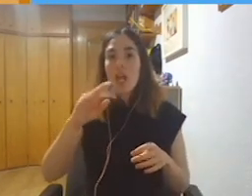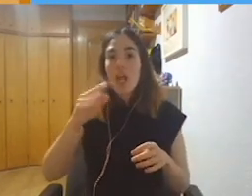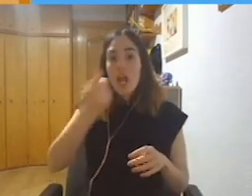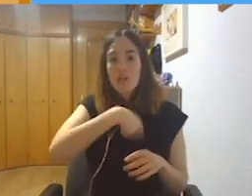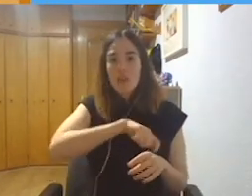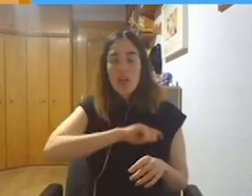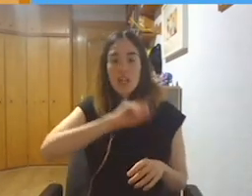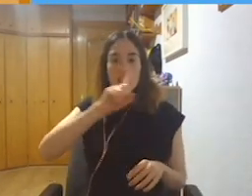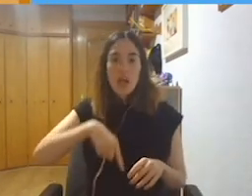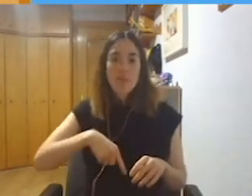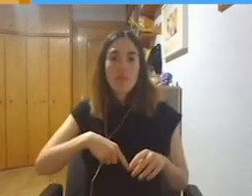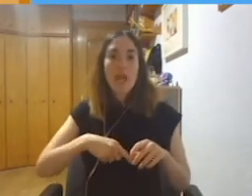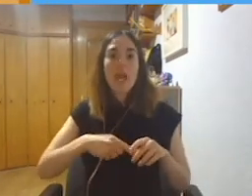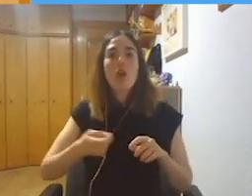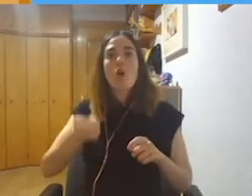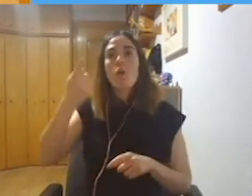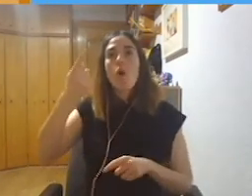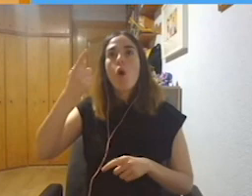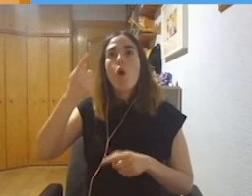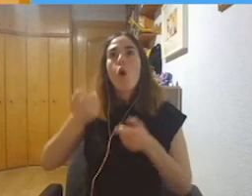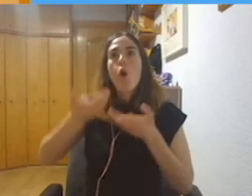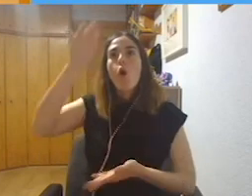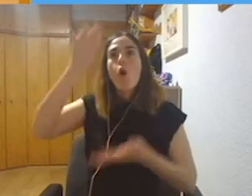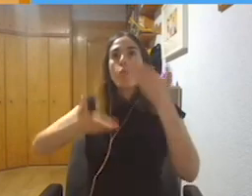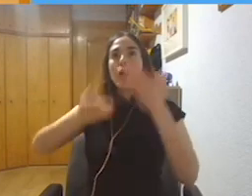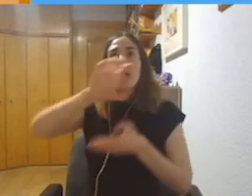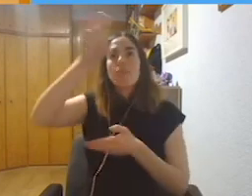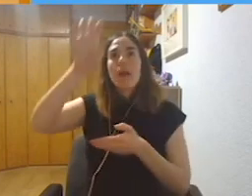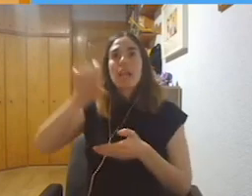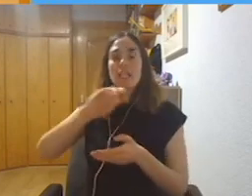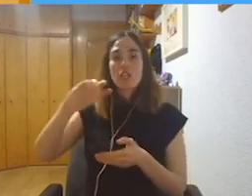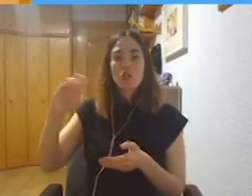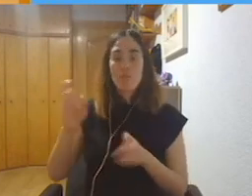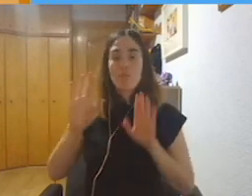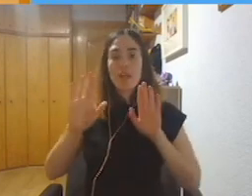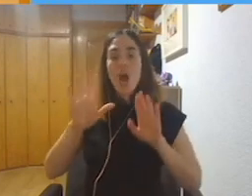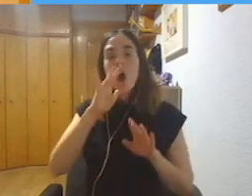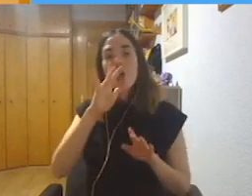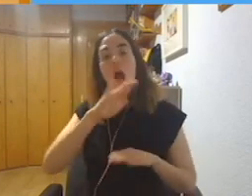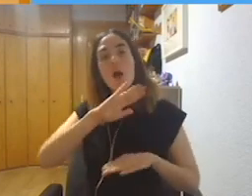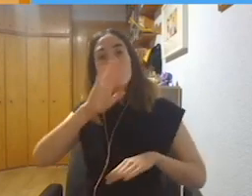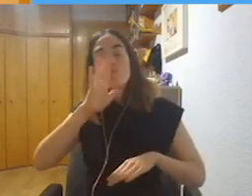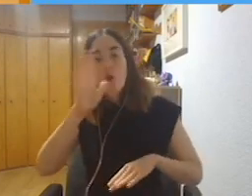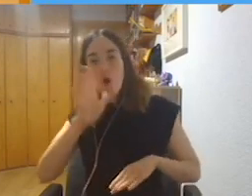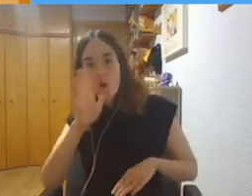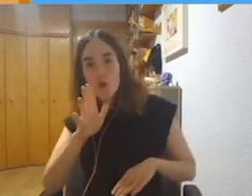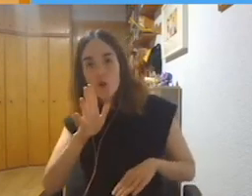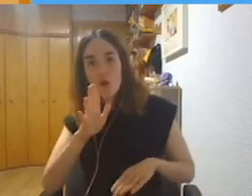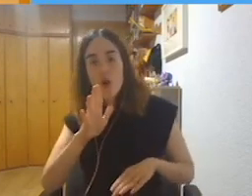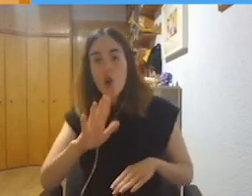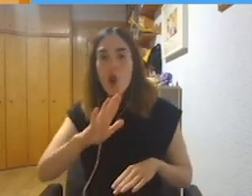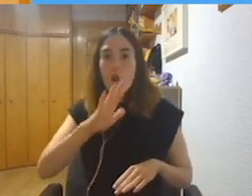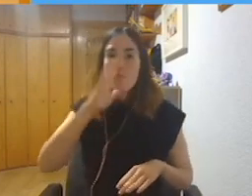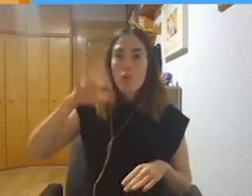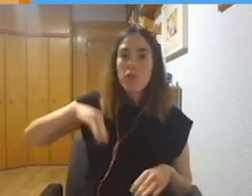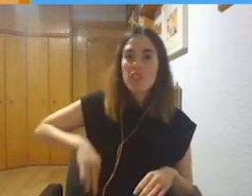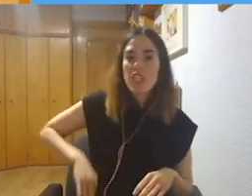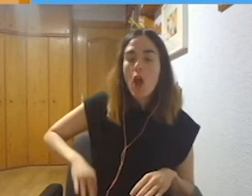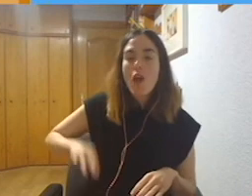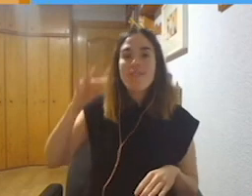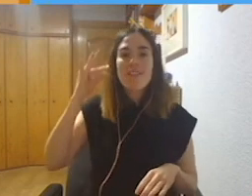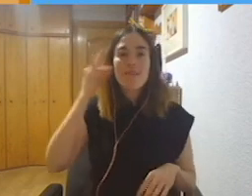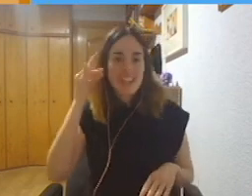que ver en comparación con otros países. Pero ahora es el por qué. ¿Por qué es una profesión que se